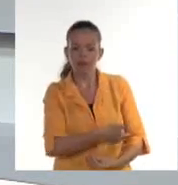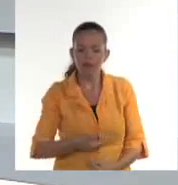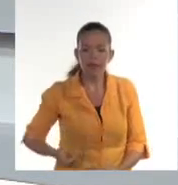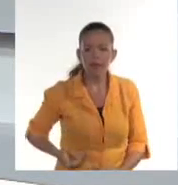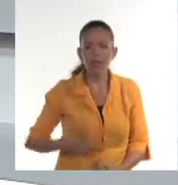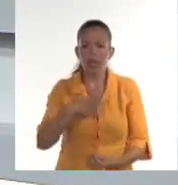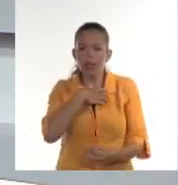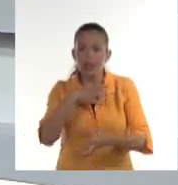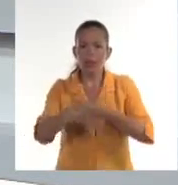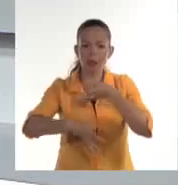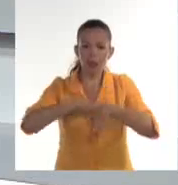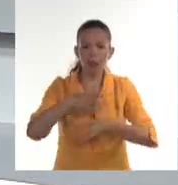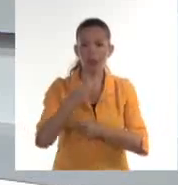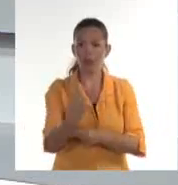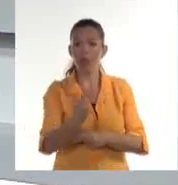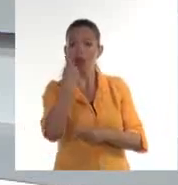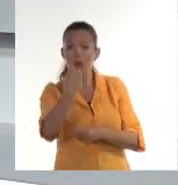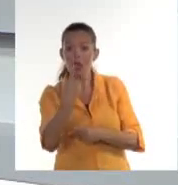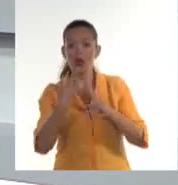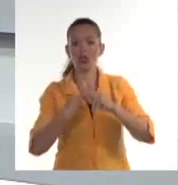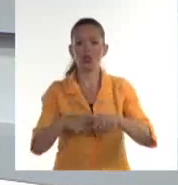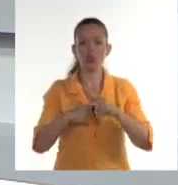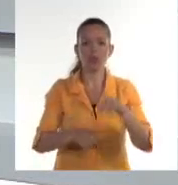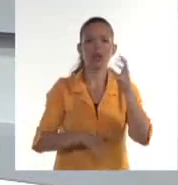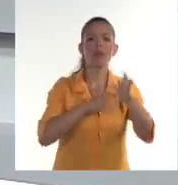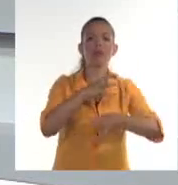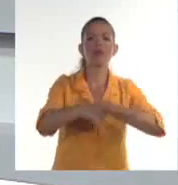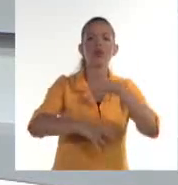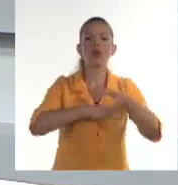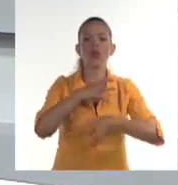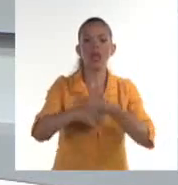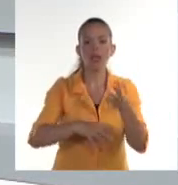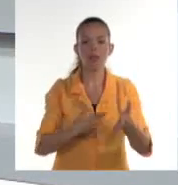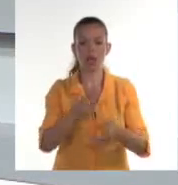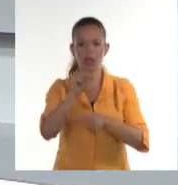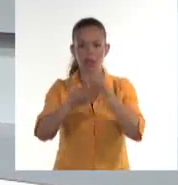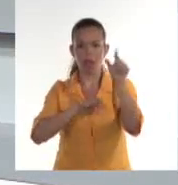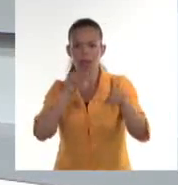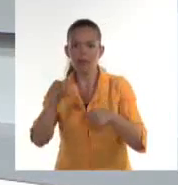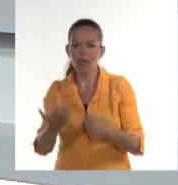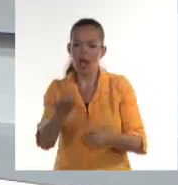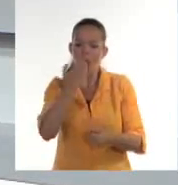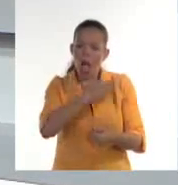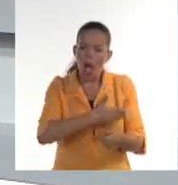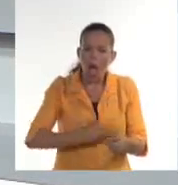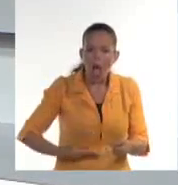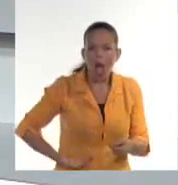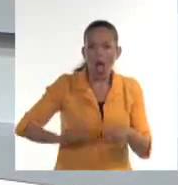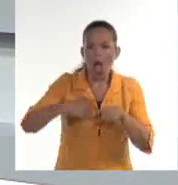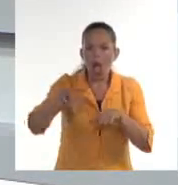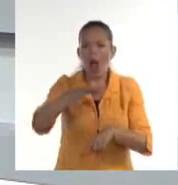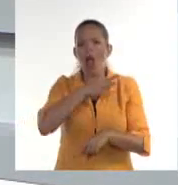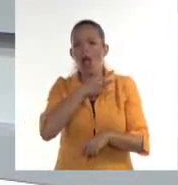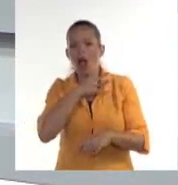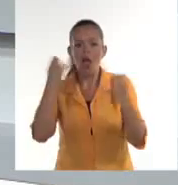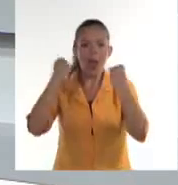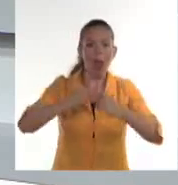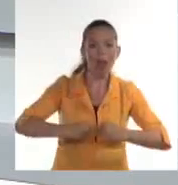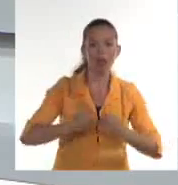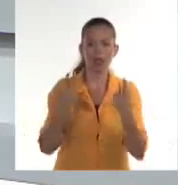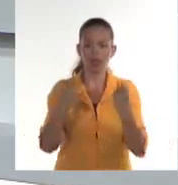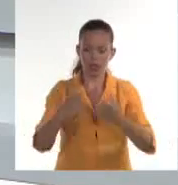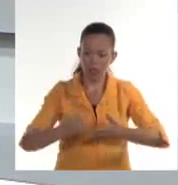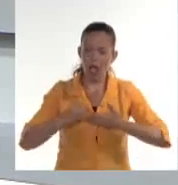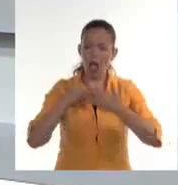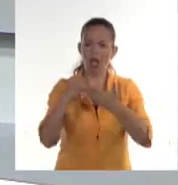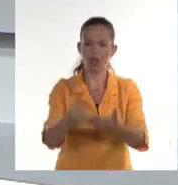hay que atender las urgencias de una población que malvive y hay que sacarla de esa marginalidad generalizada, de la mano entonces